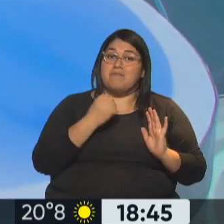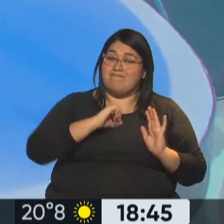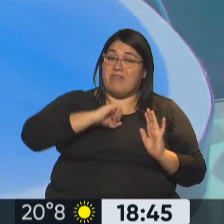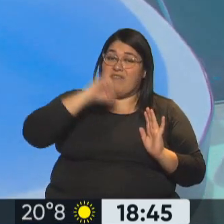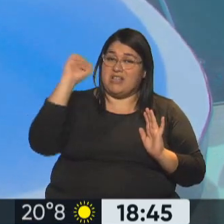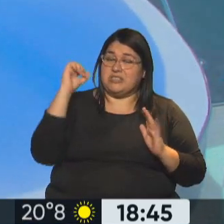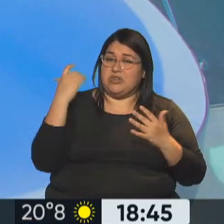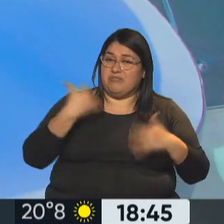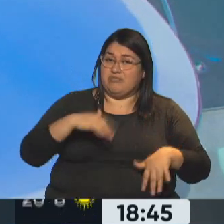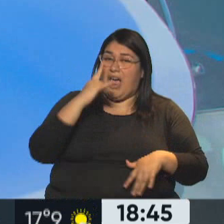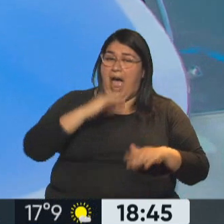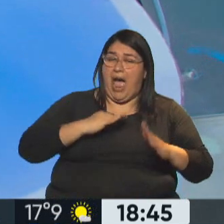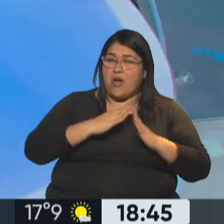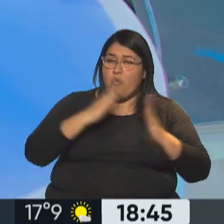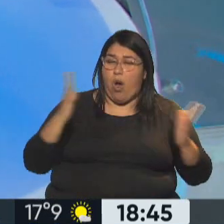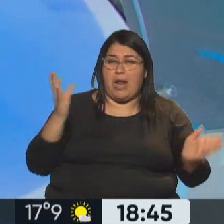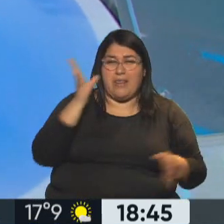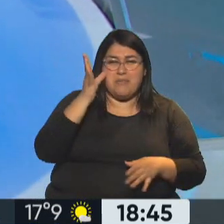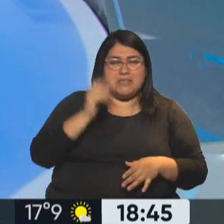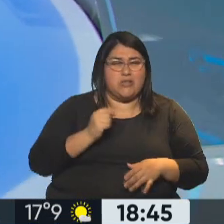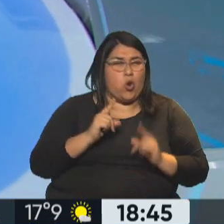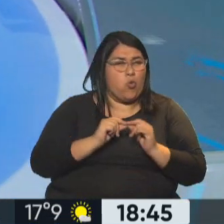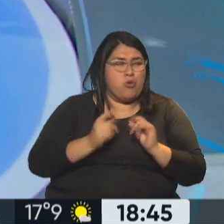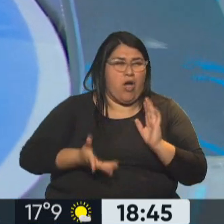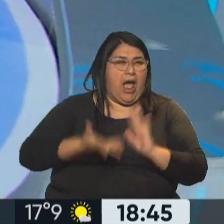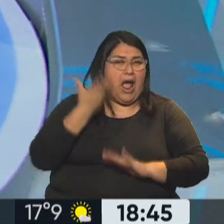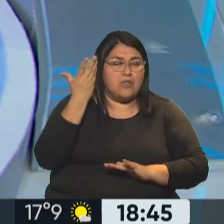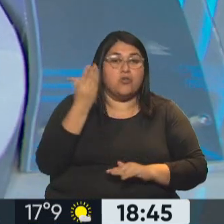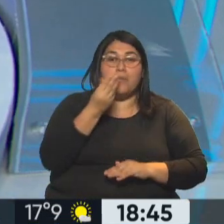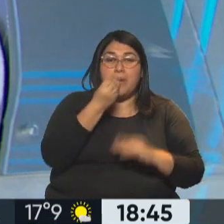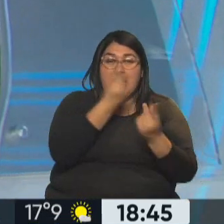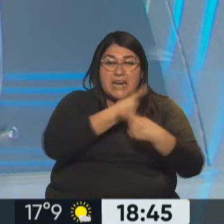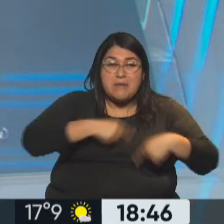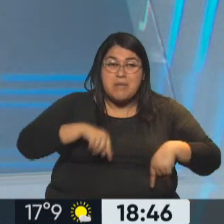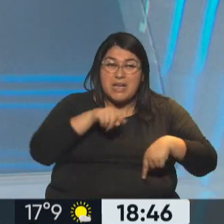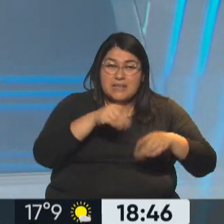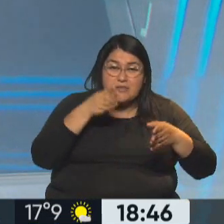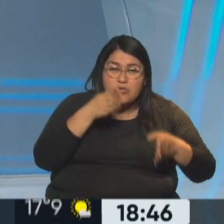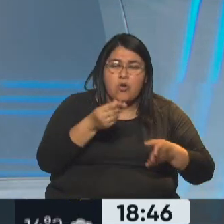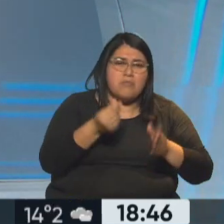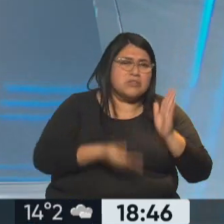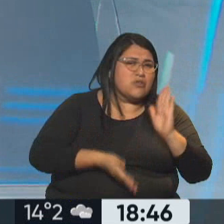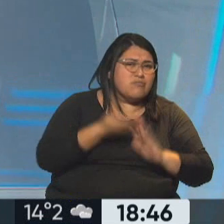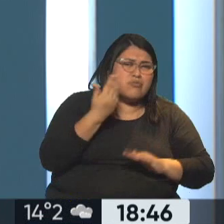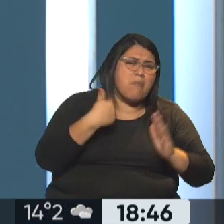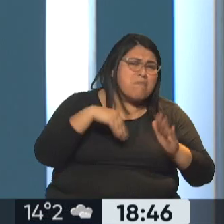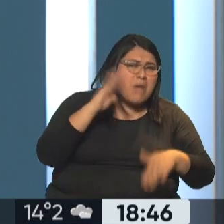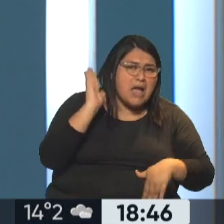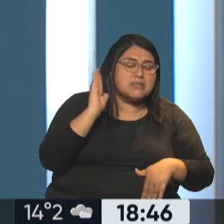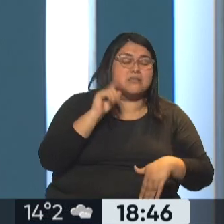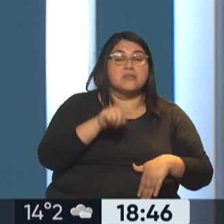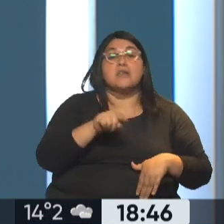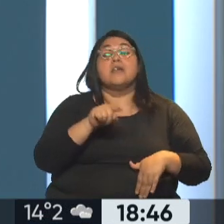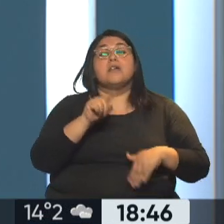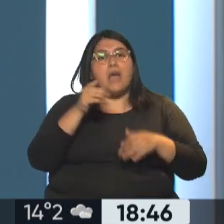con una inflación interanual muy alta, donde la inflación de los alimentos viene por encima del IPC general. Exacto. Y que se está